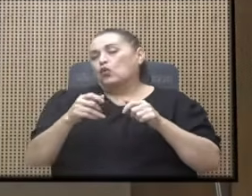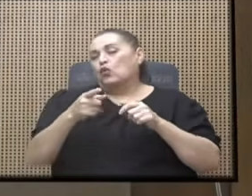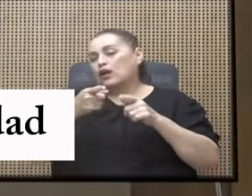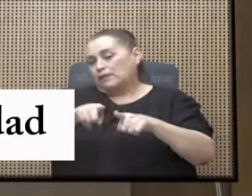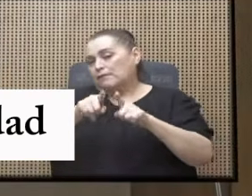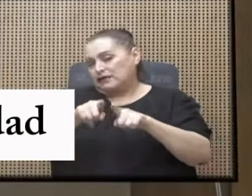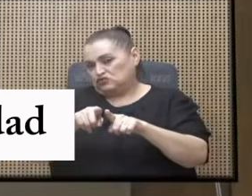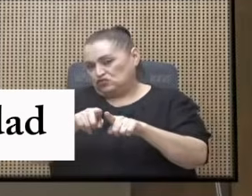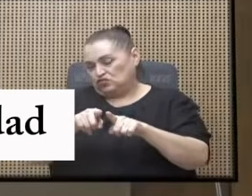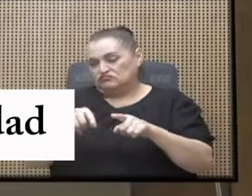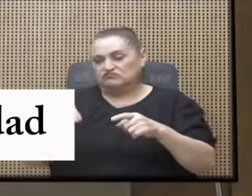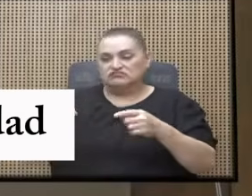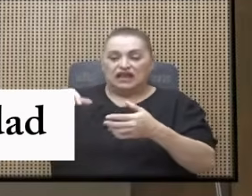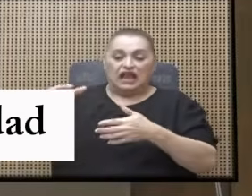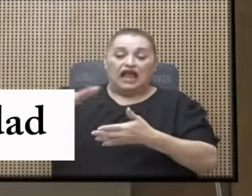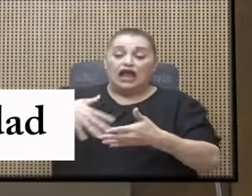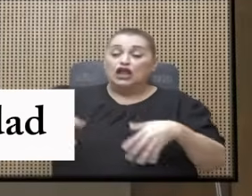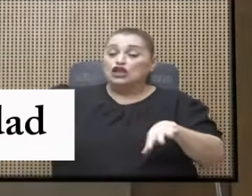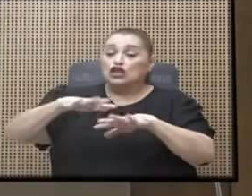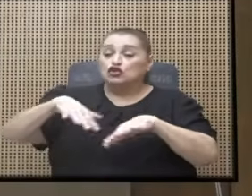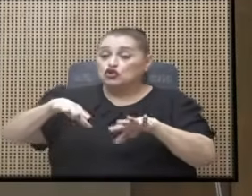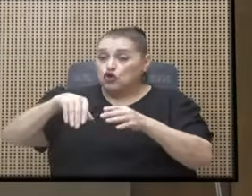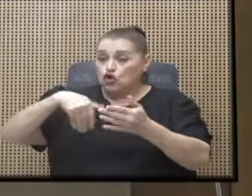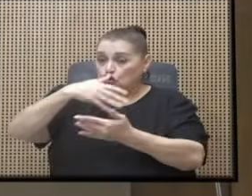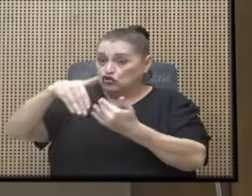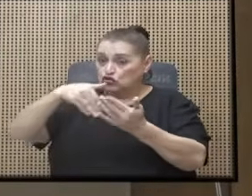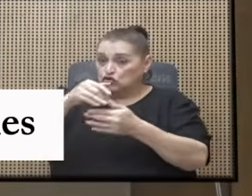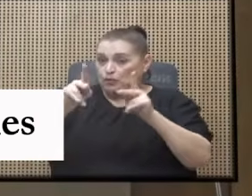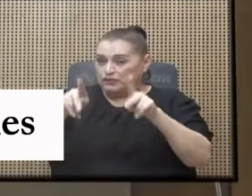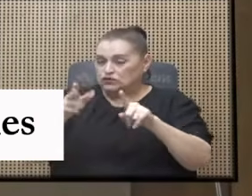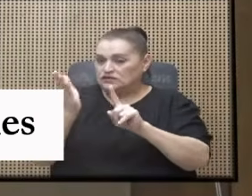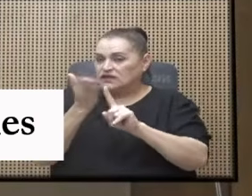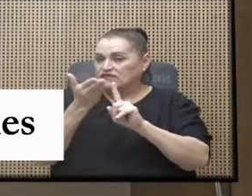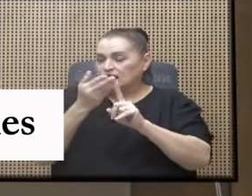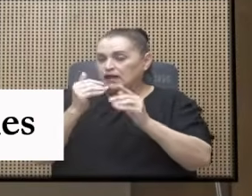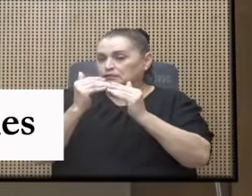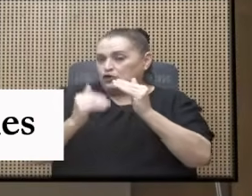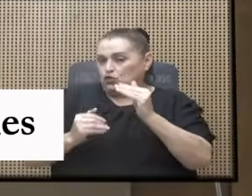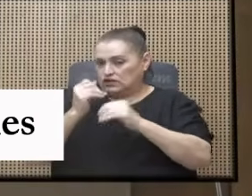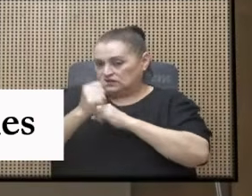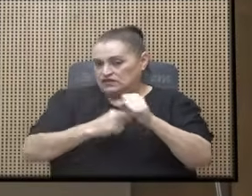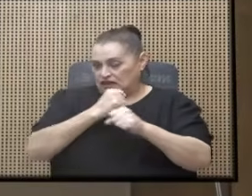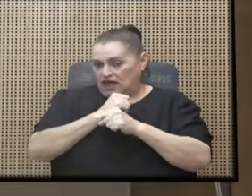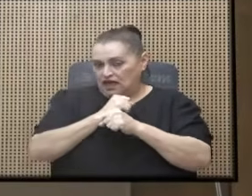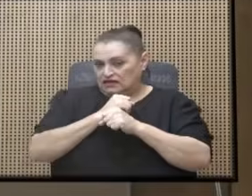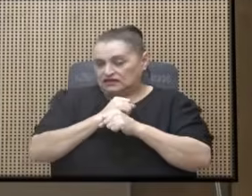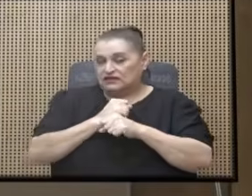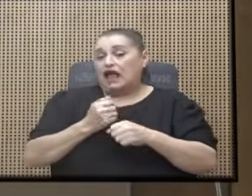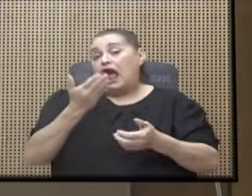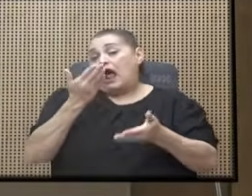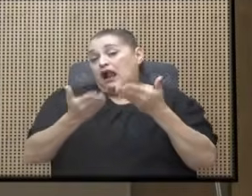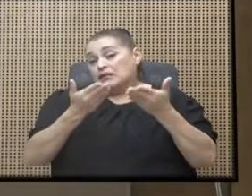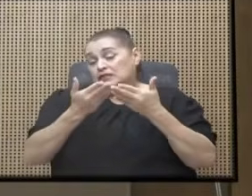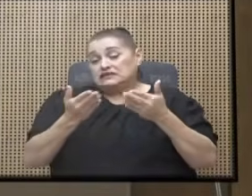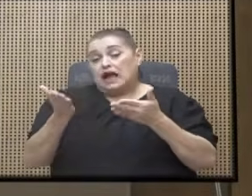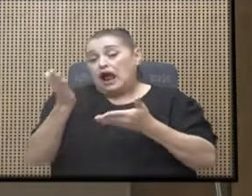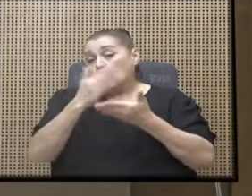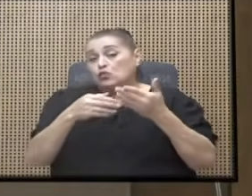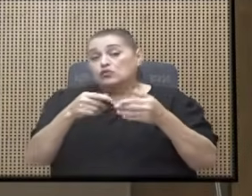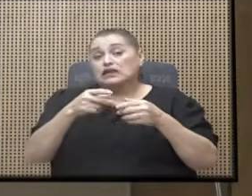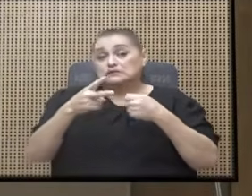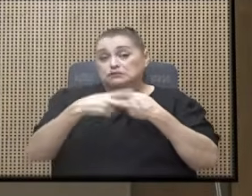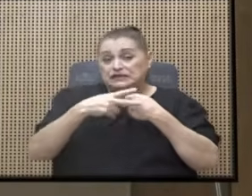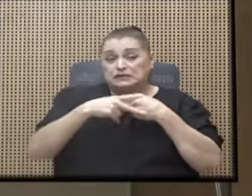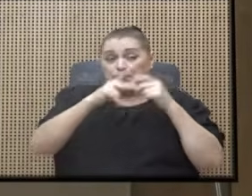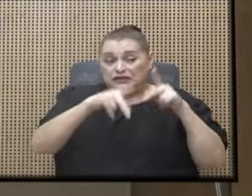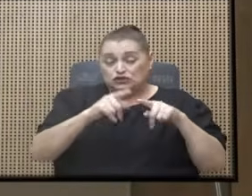entorno de las personas afectadas, menores de edad. Debe tomarse en cuenta que en ocasiones La persona menor de edad debe